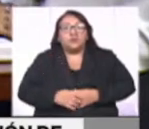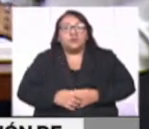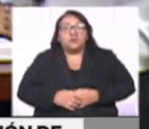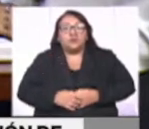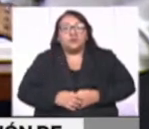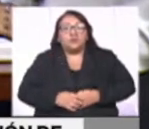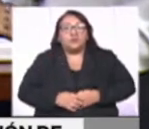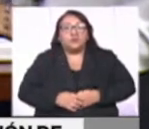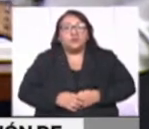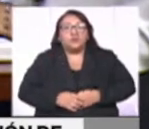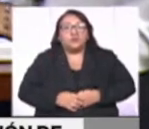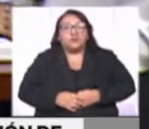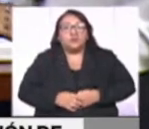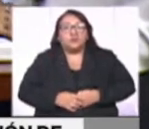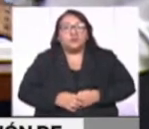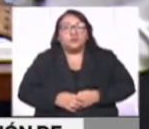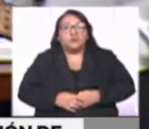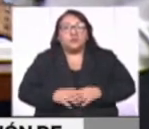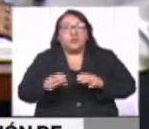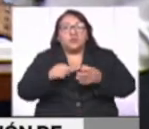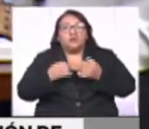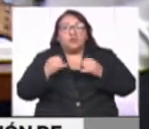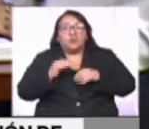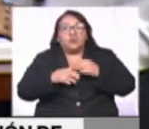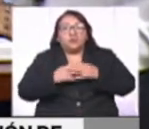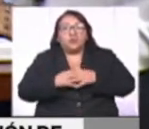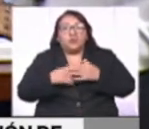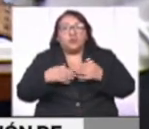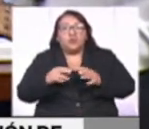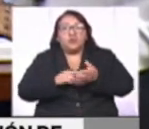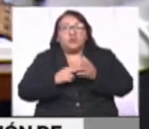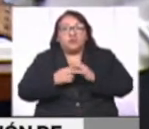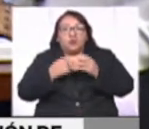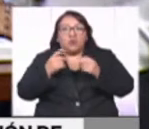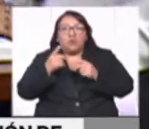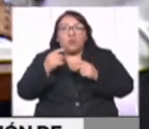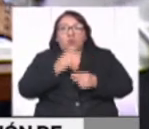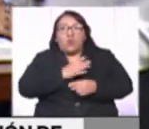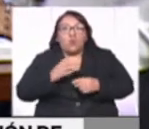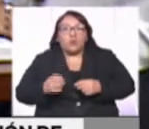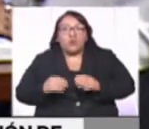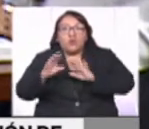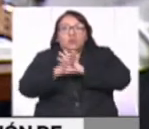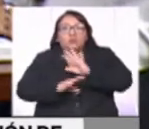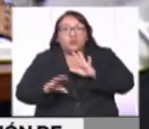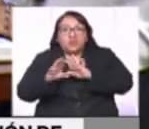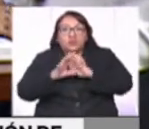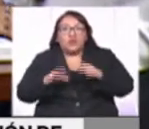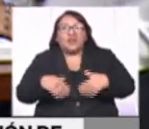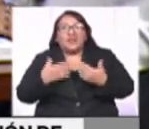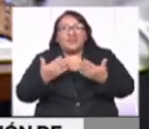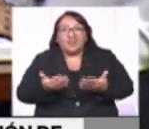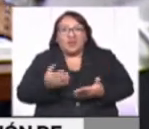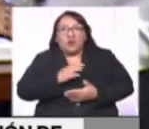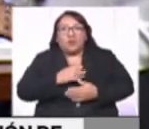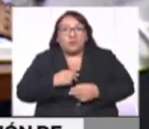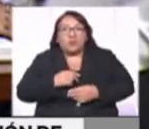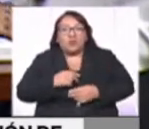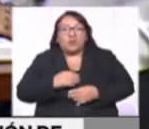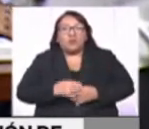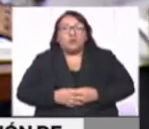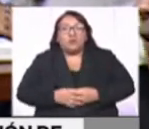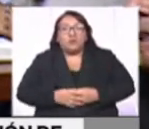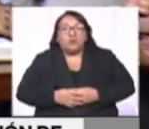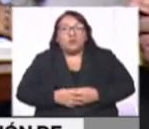5994-2005-PHC-TC, fundamento 14, la ha definido como un estado de protección que brinda el Estado y en cuya